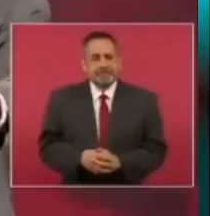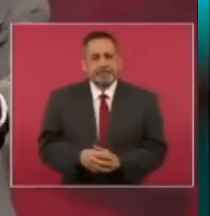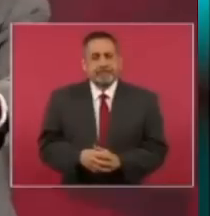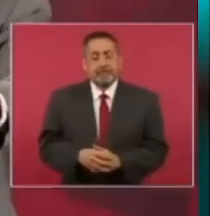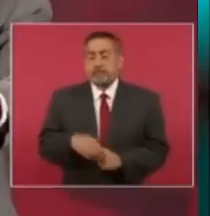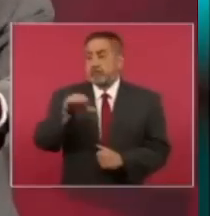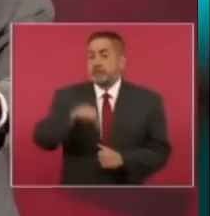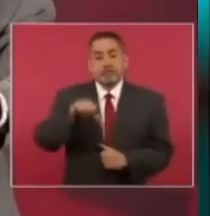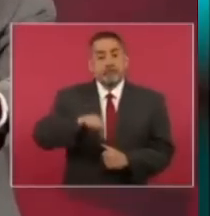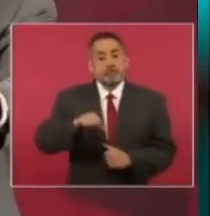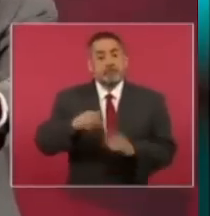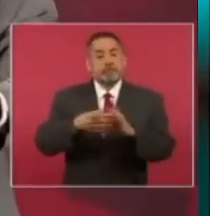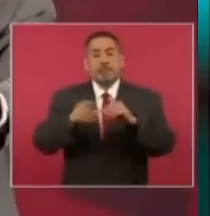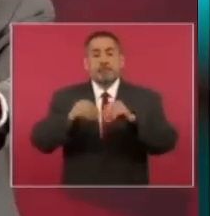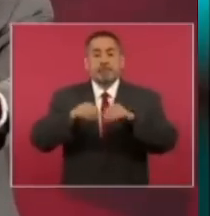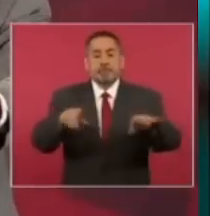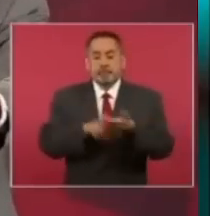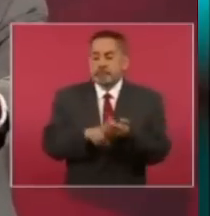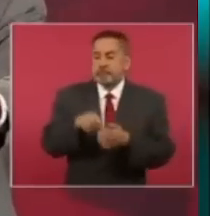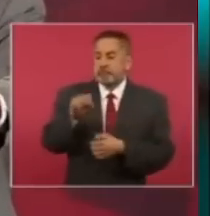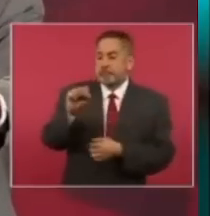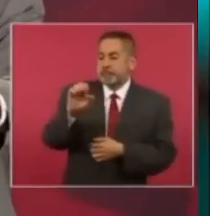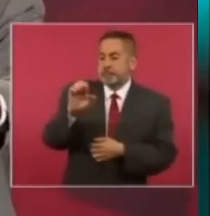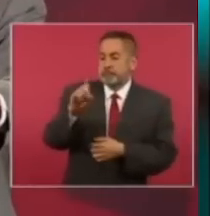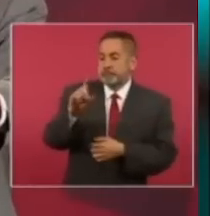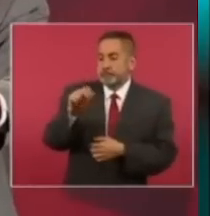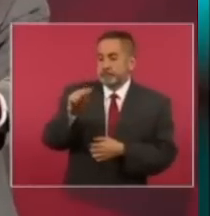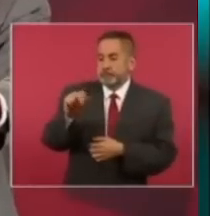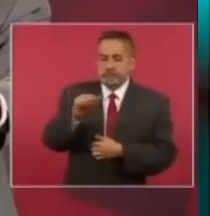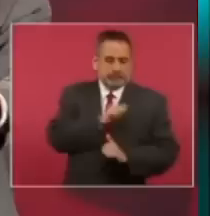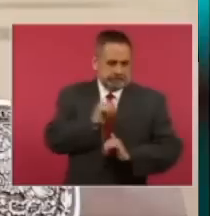hoy va a dar a conocer la Secretaría de la Defensa